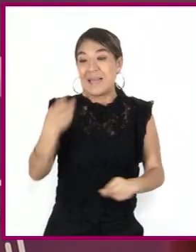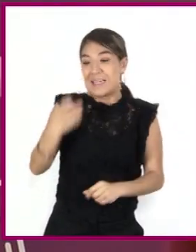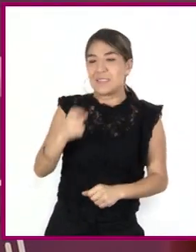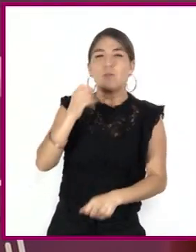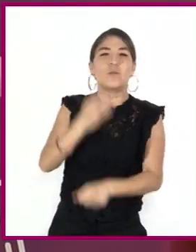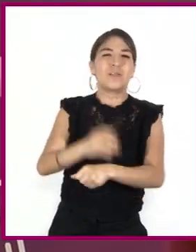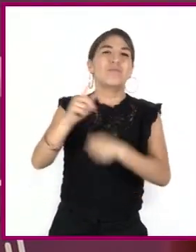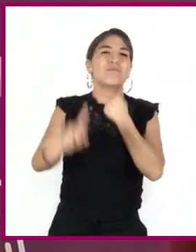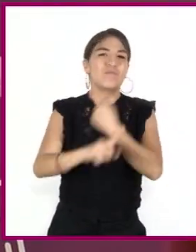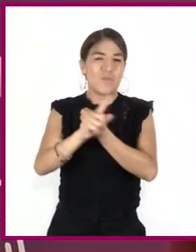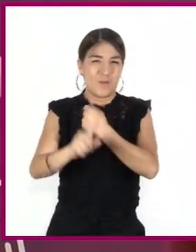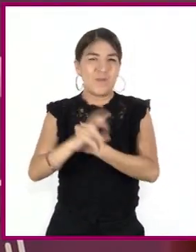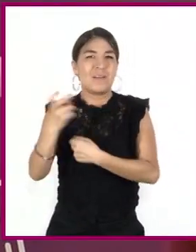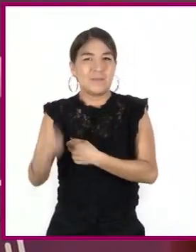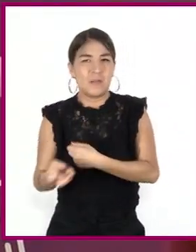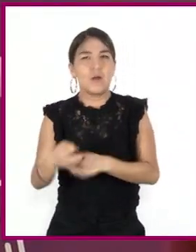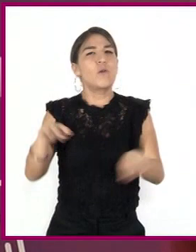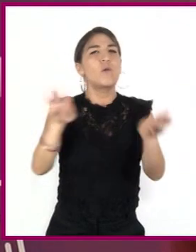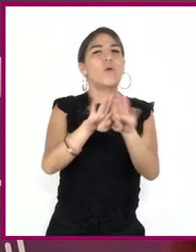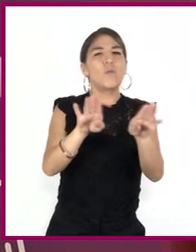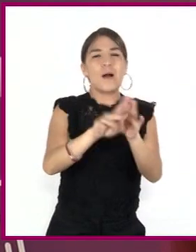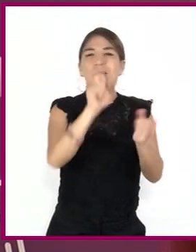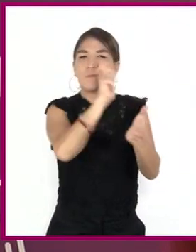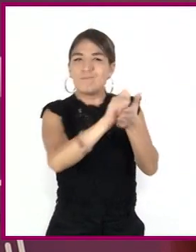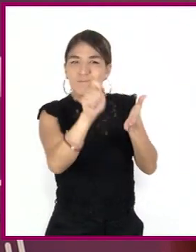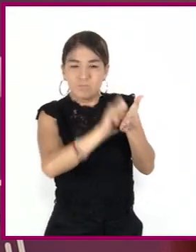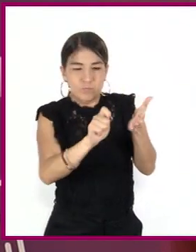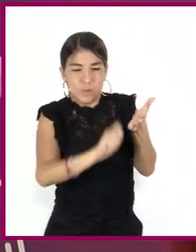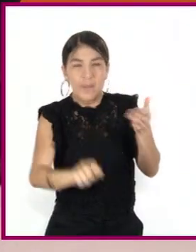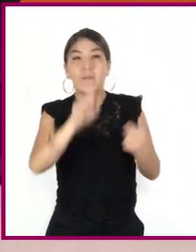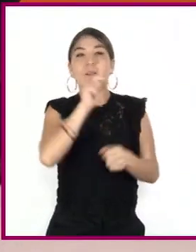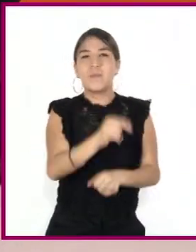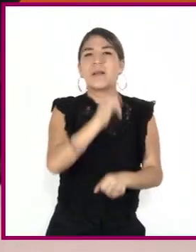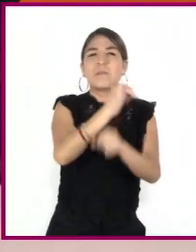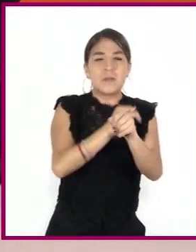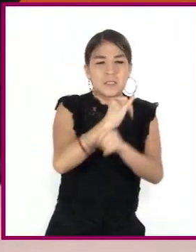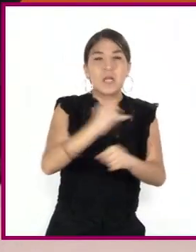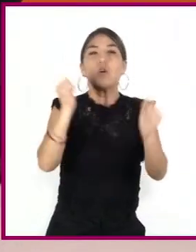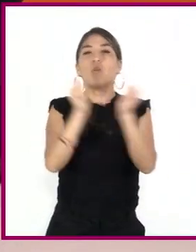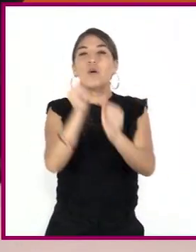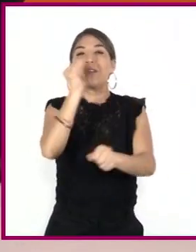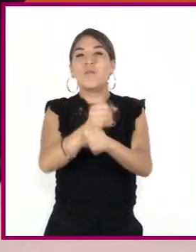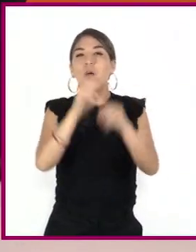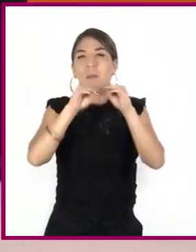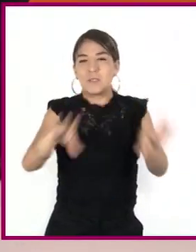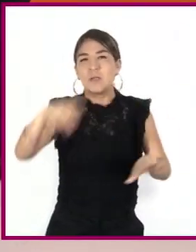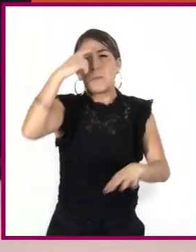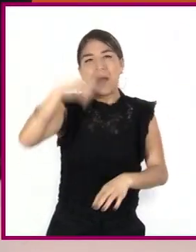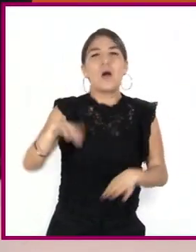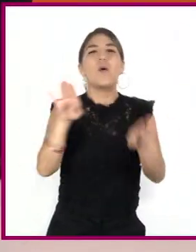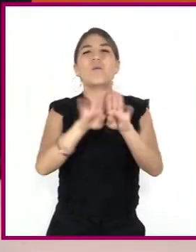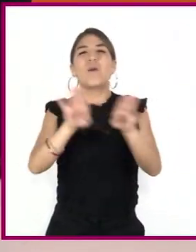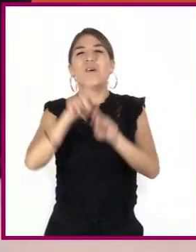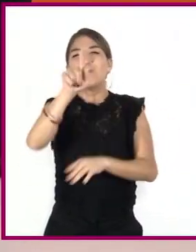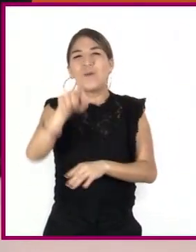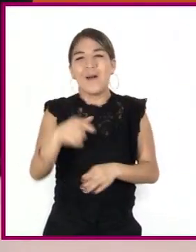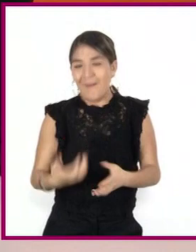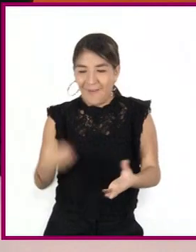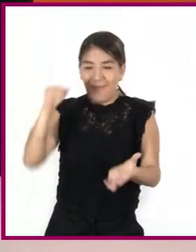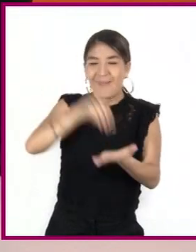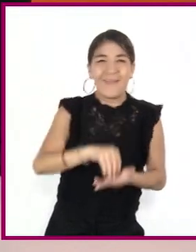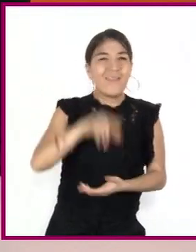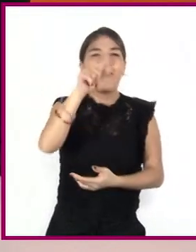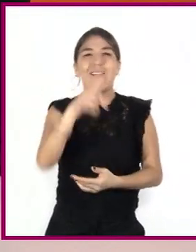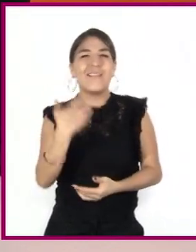técnico, pero haciéndolo de manera sistemática e informada para no aventurarnos a plantear soluciones basadas en